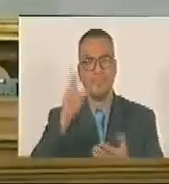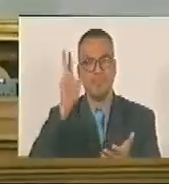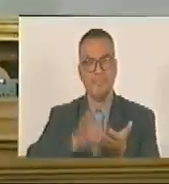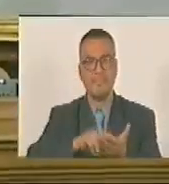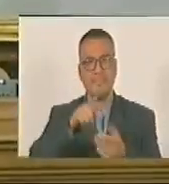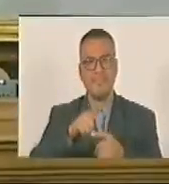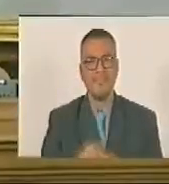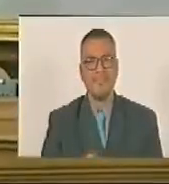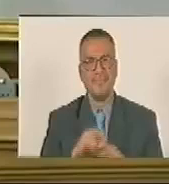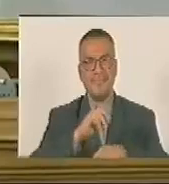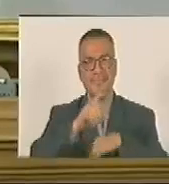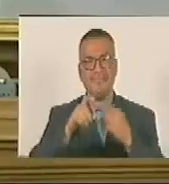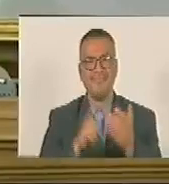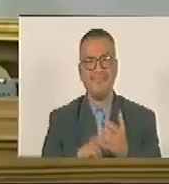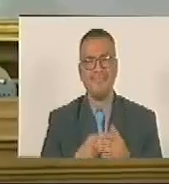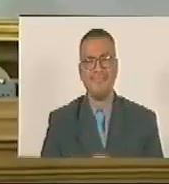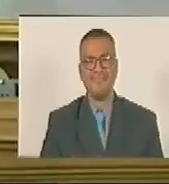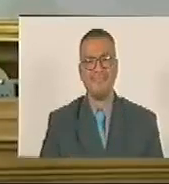Aprobado por unanimidad.